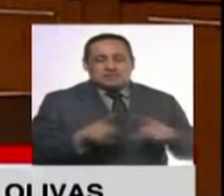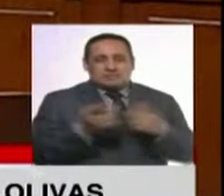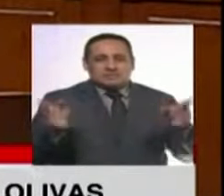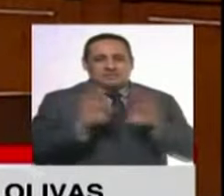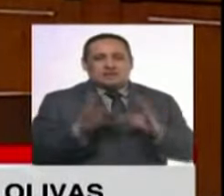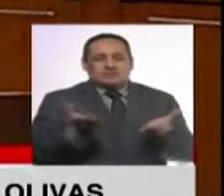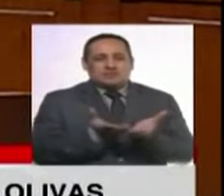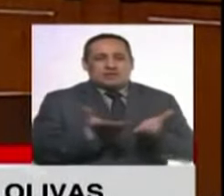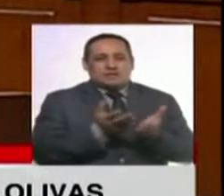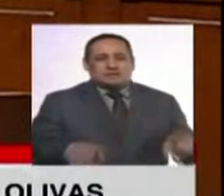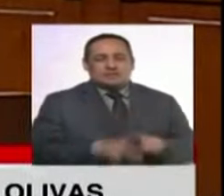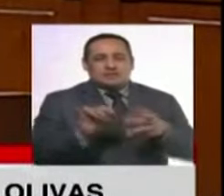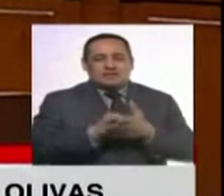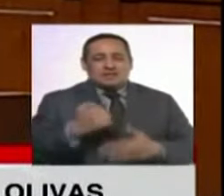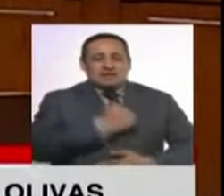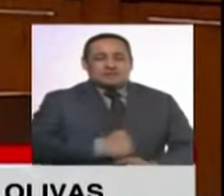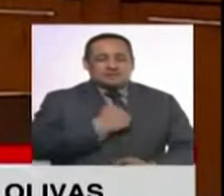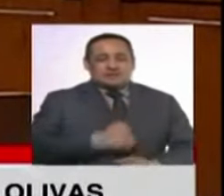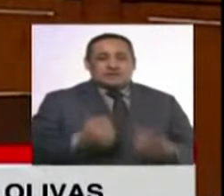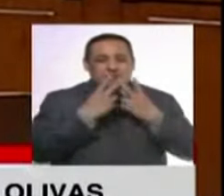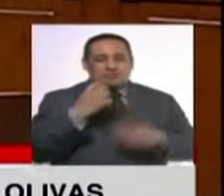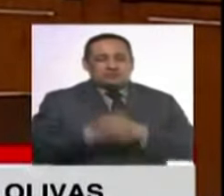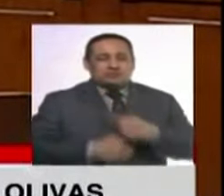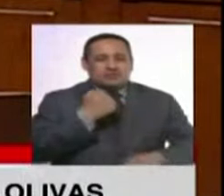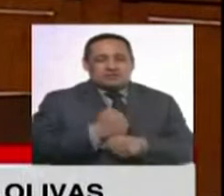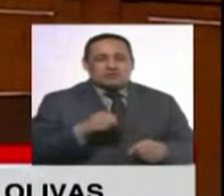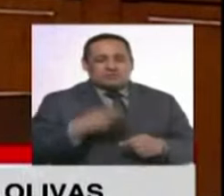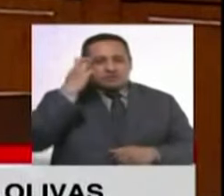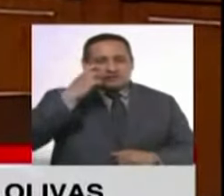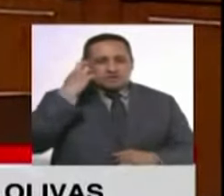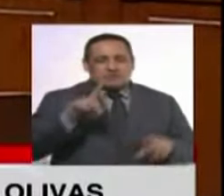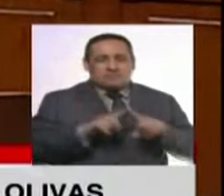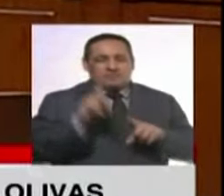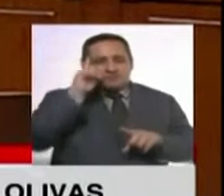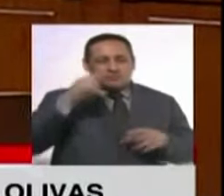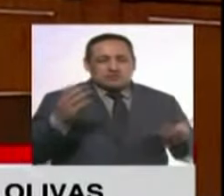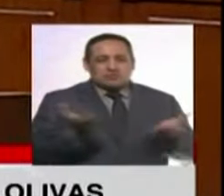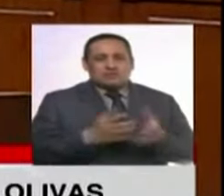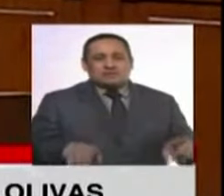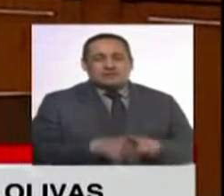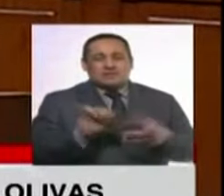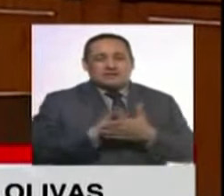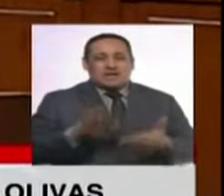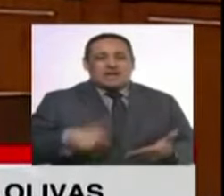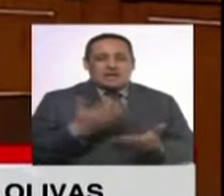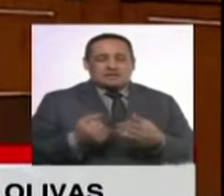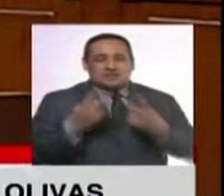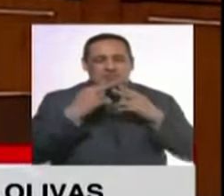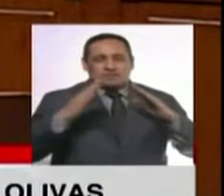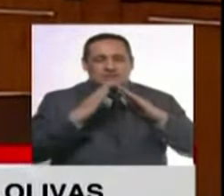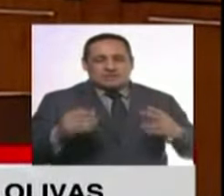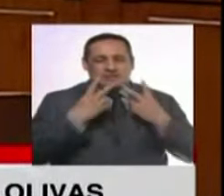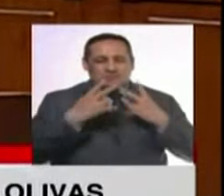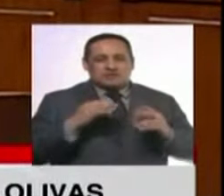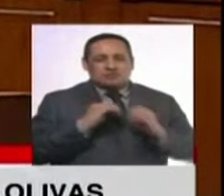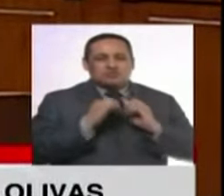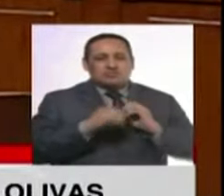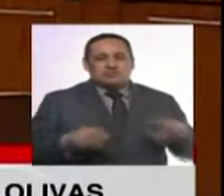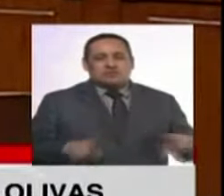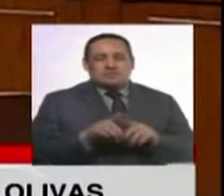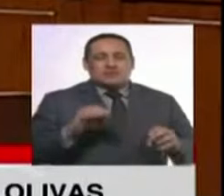cierra son unas escuelas pero lamentablemente que hace muchos años se ha politizado la creación de escuela policiales abriendo una en inmuebles inapropiados